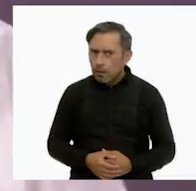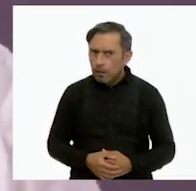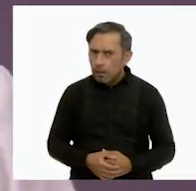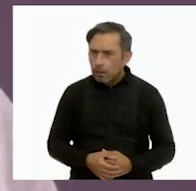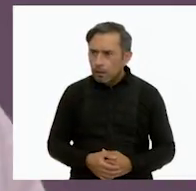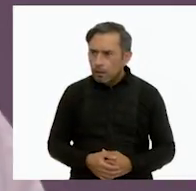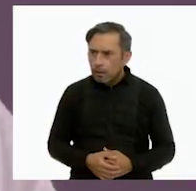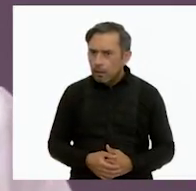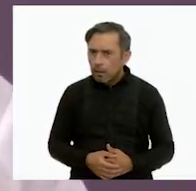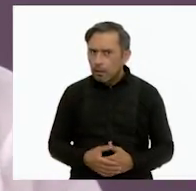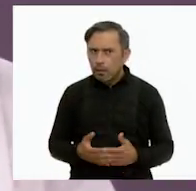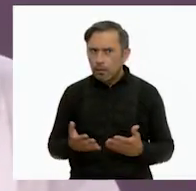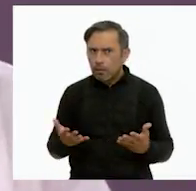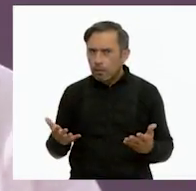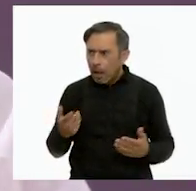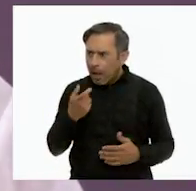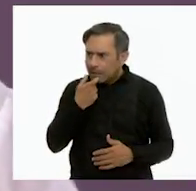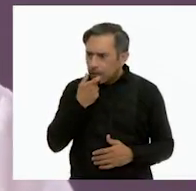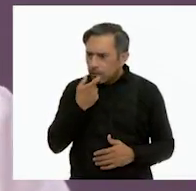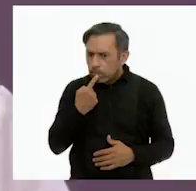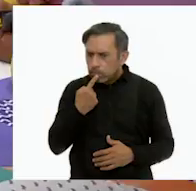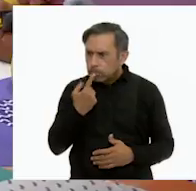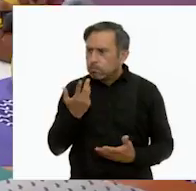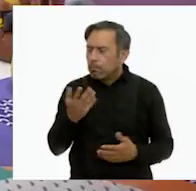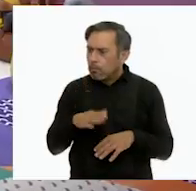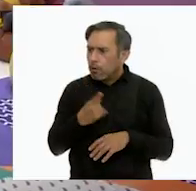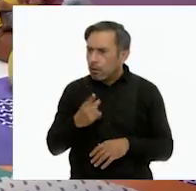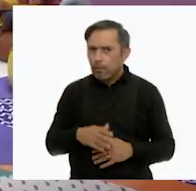¿Por qué están comiendo? Dame un ánimo.